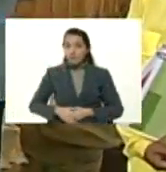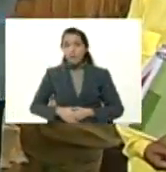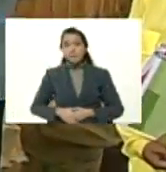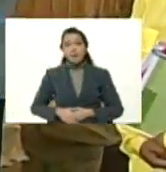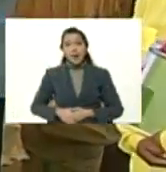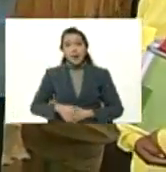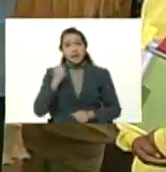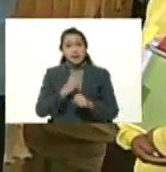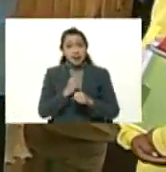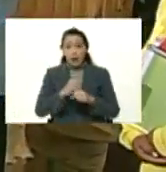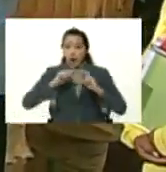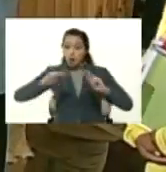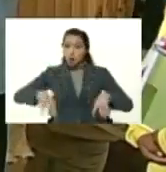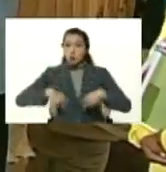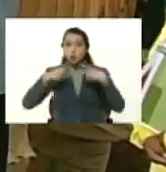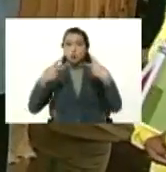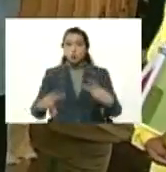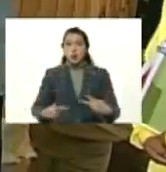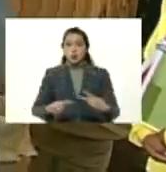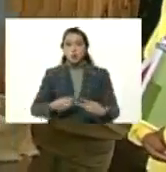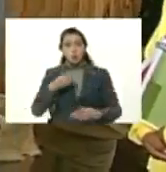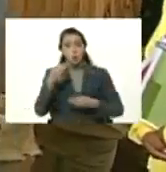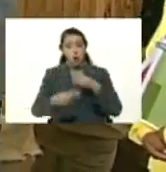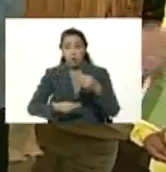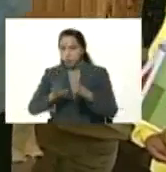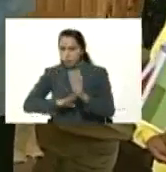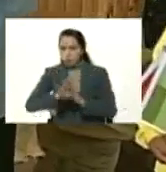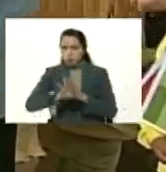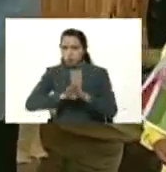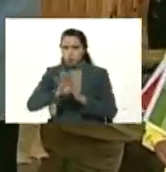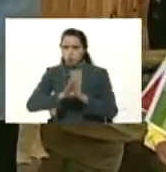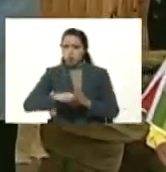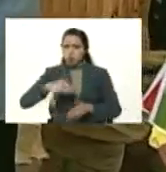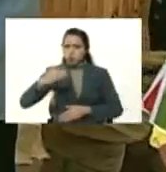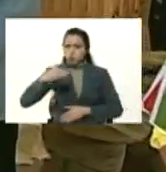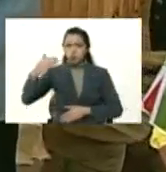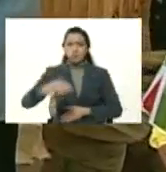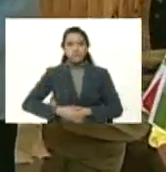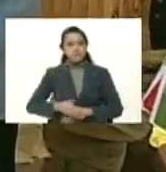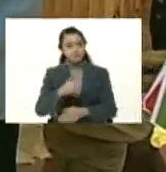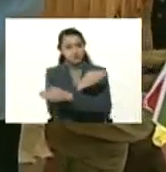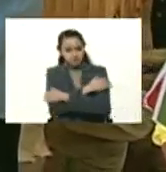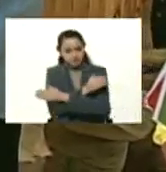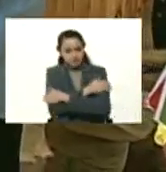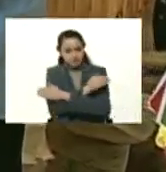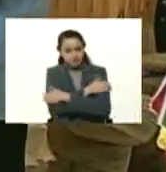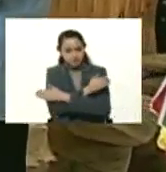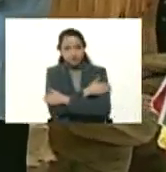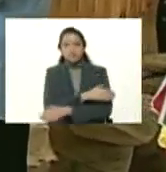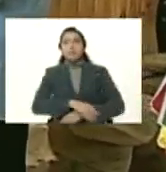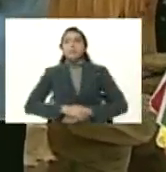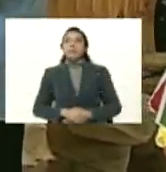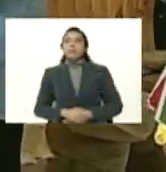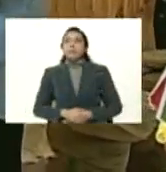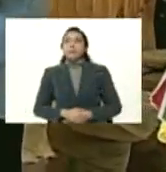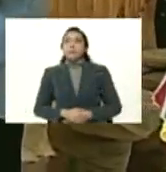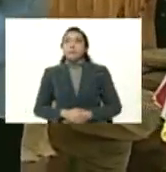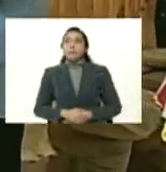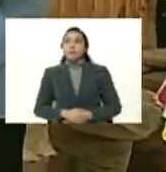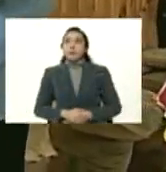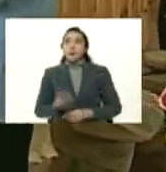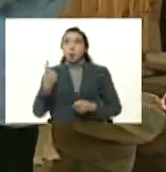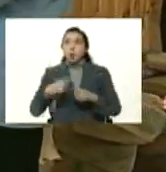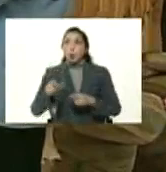trabajando, innovando, produciendo, creciendo. Te felicito. Muchas gracias. Juan José, ahí ya viene Juan